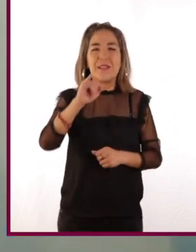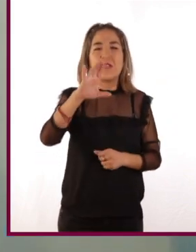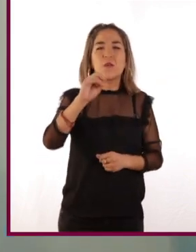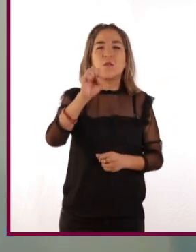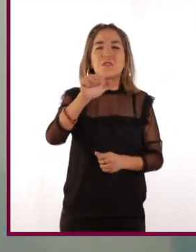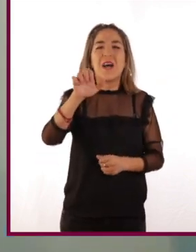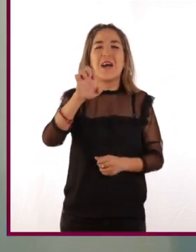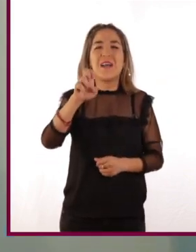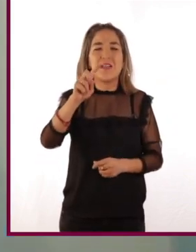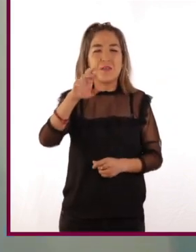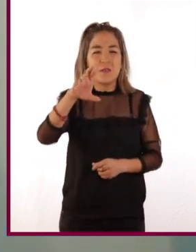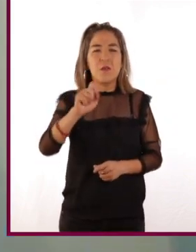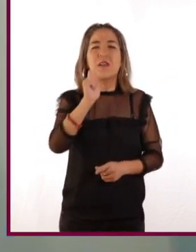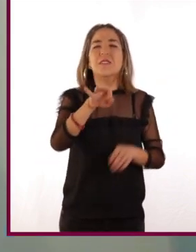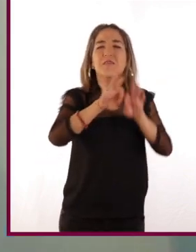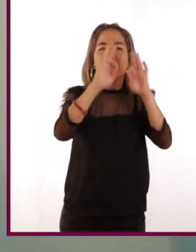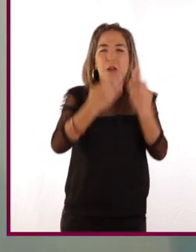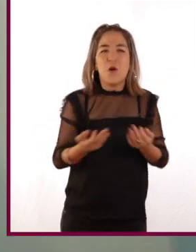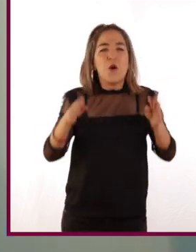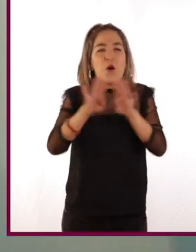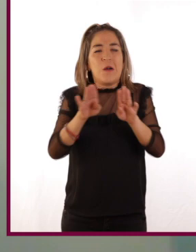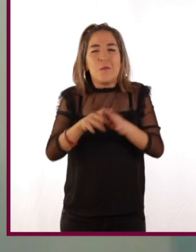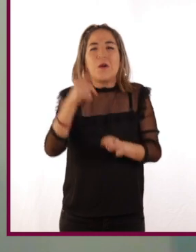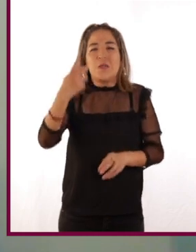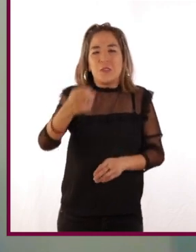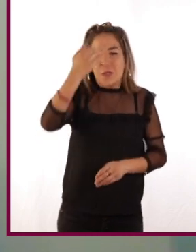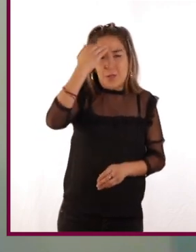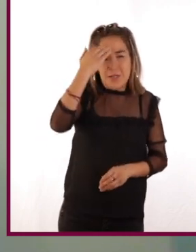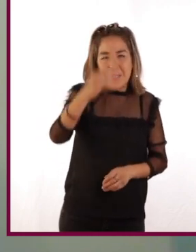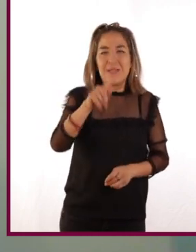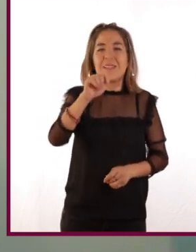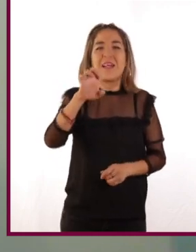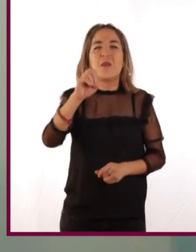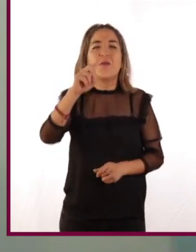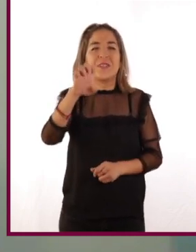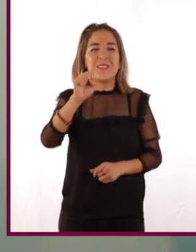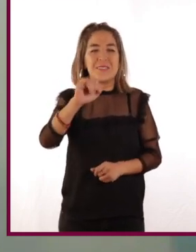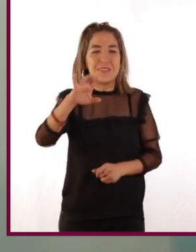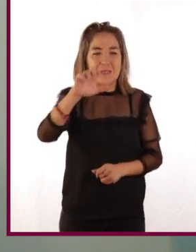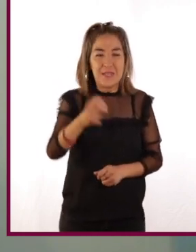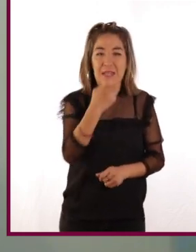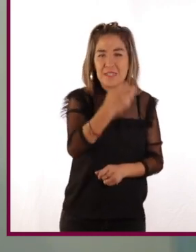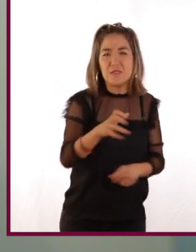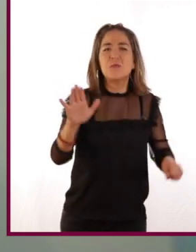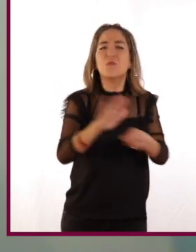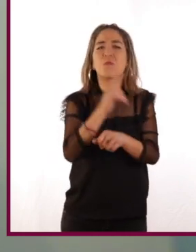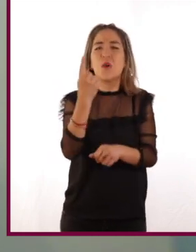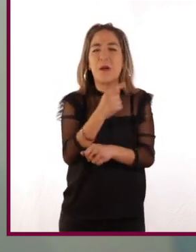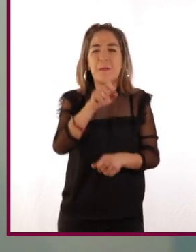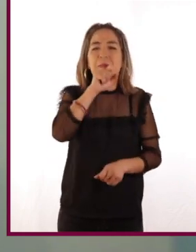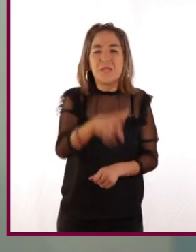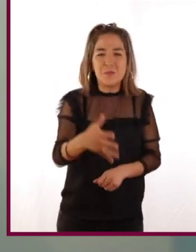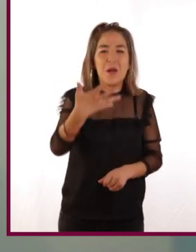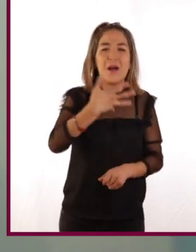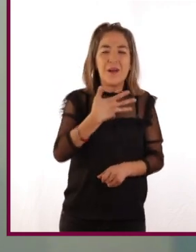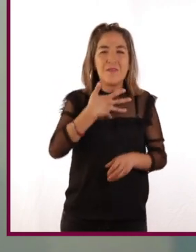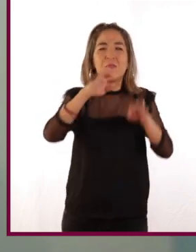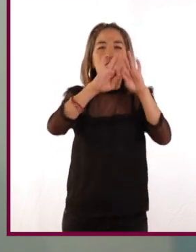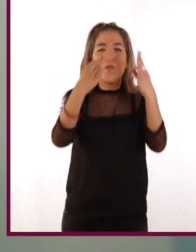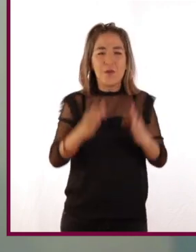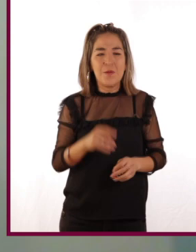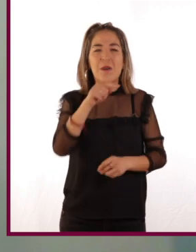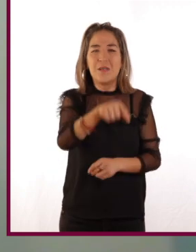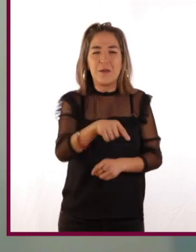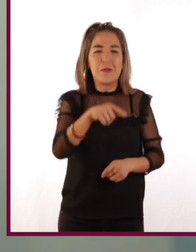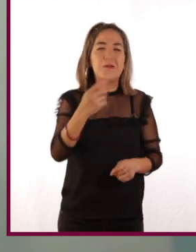a construir. Entonces, tienen acceso a estas estructuras que se les conoce como geodésica. Y eso porque tienen también